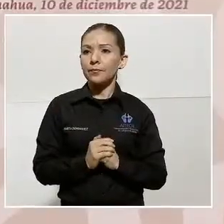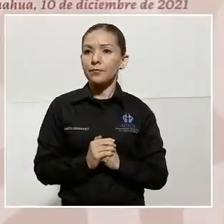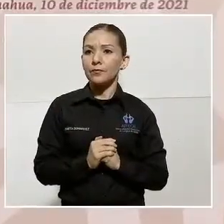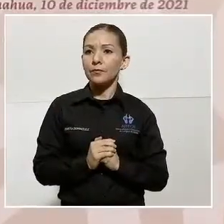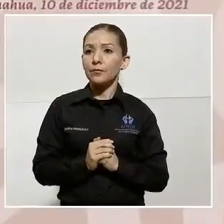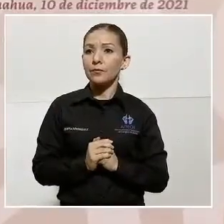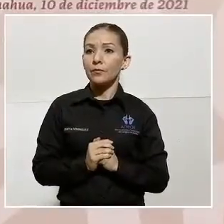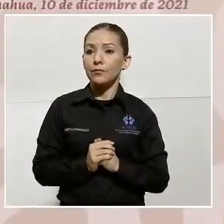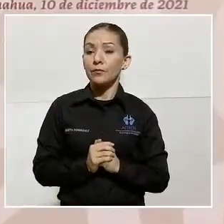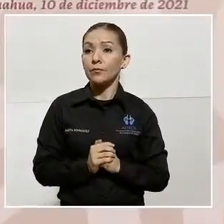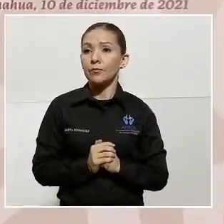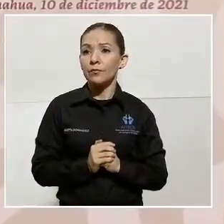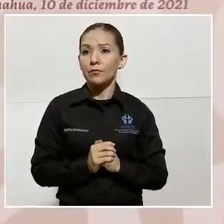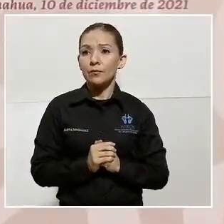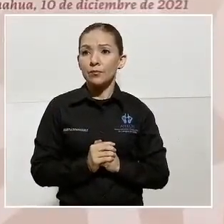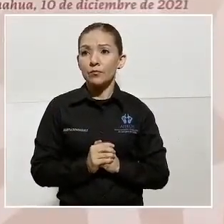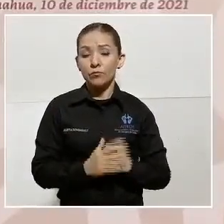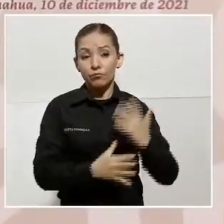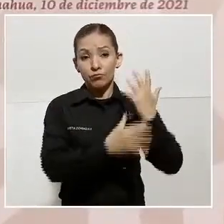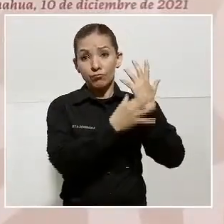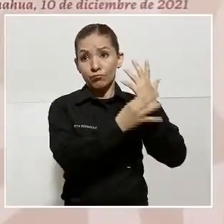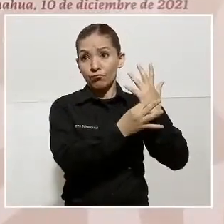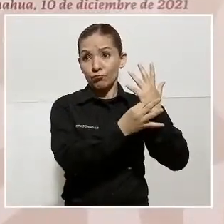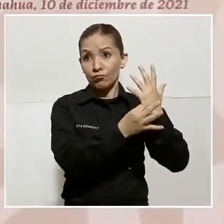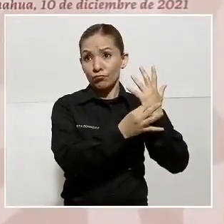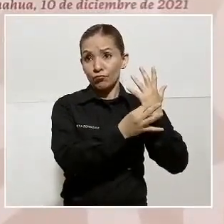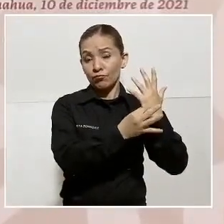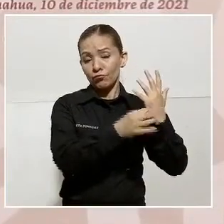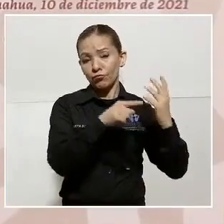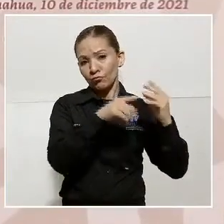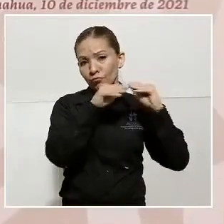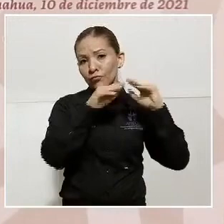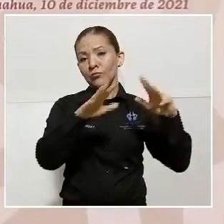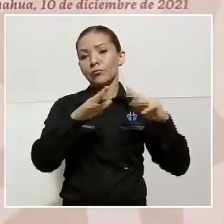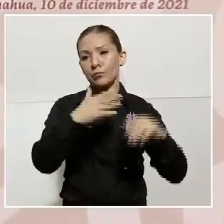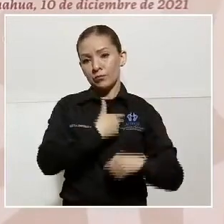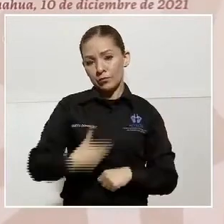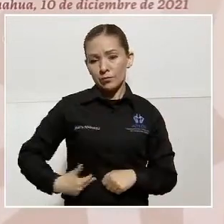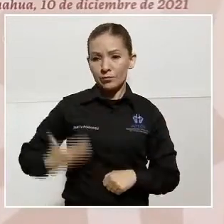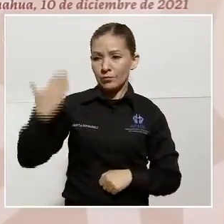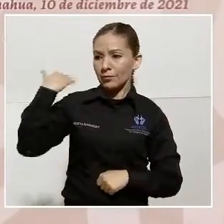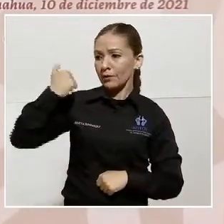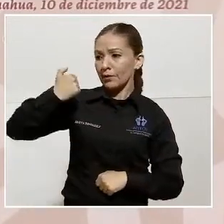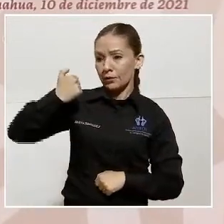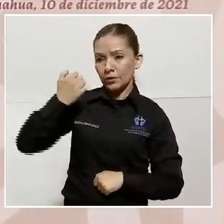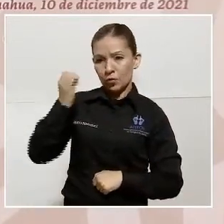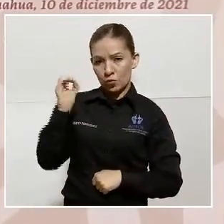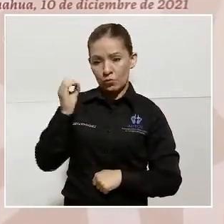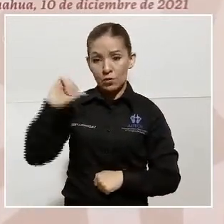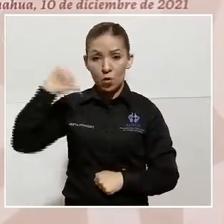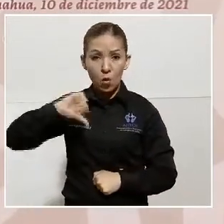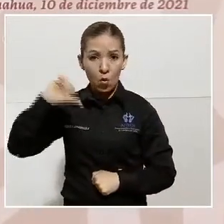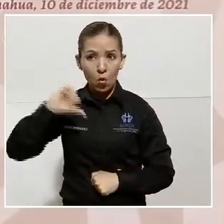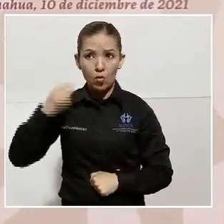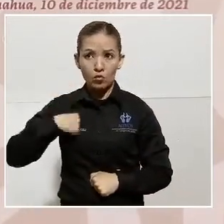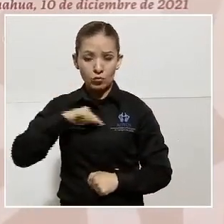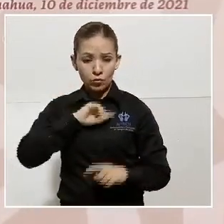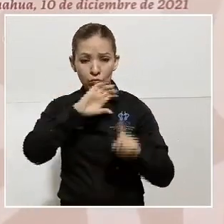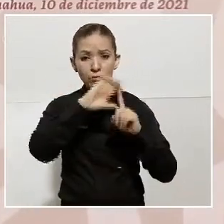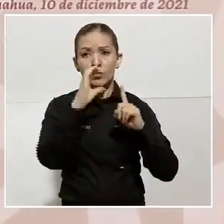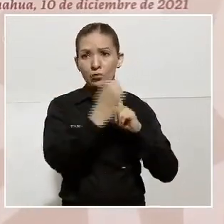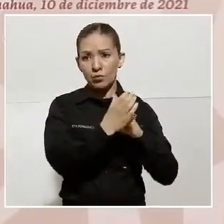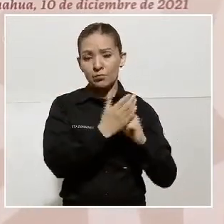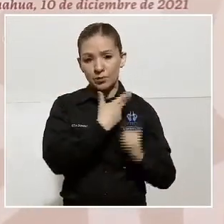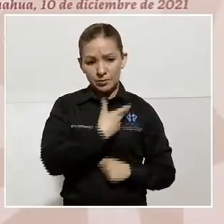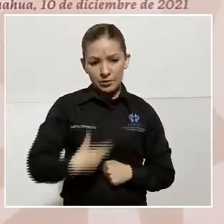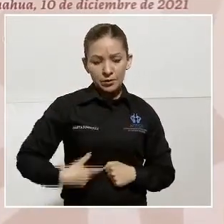De acuerdo con el decreto presidencial publicado el pasado 6 de octubre, el día de hoy instalamos la Comisión Presidencial para